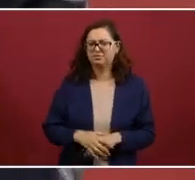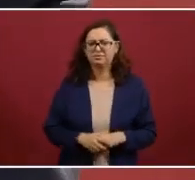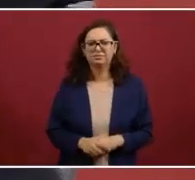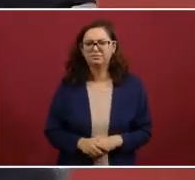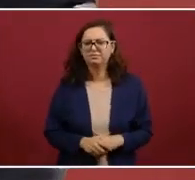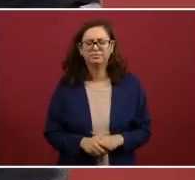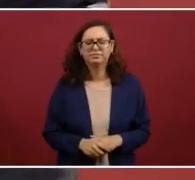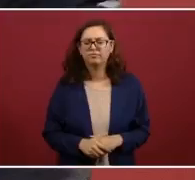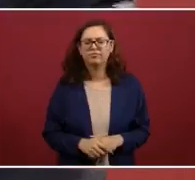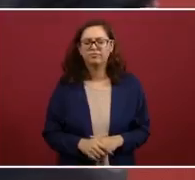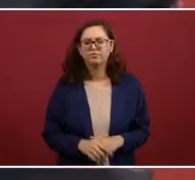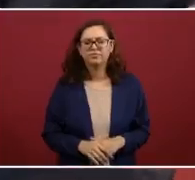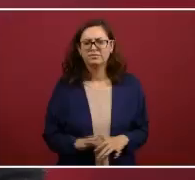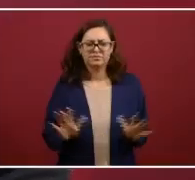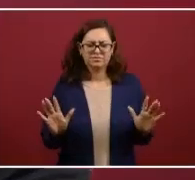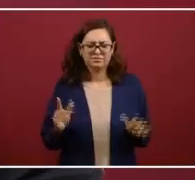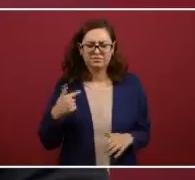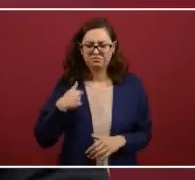pues no